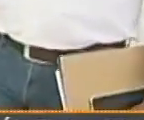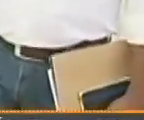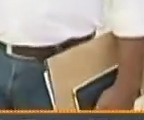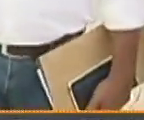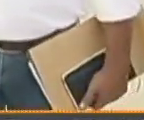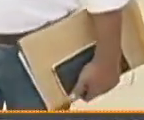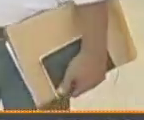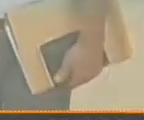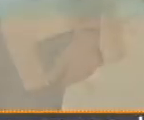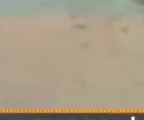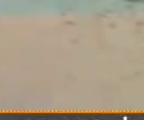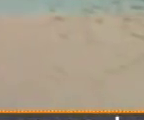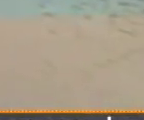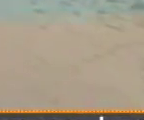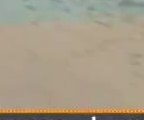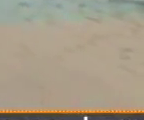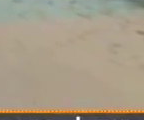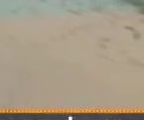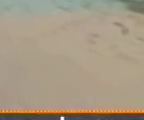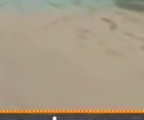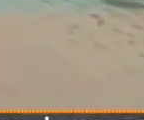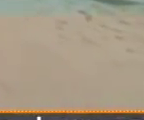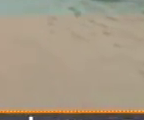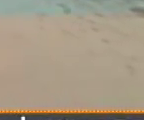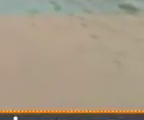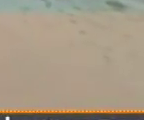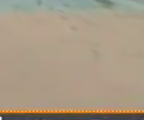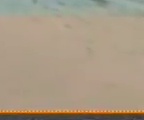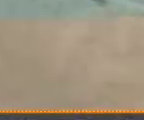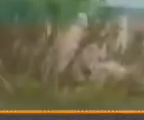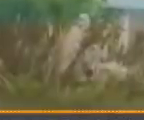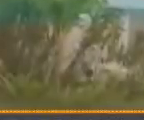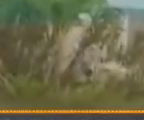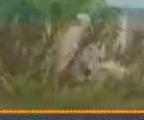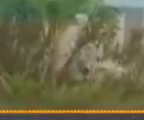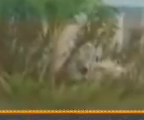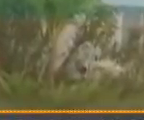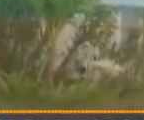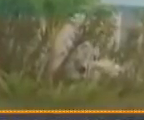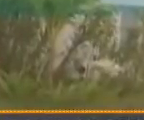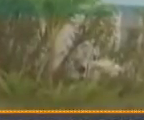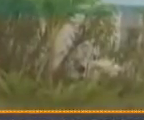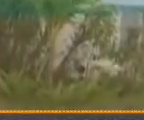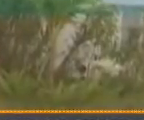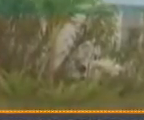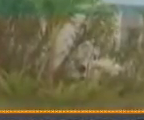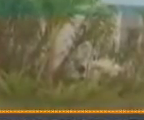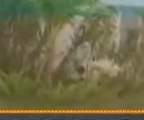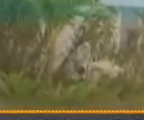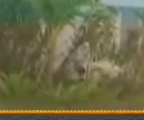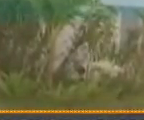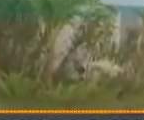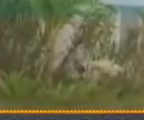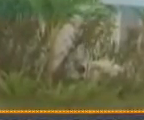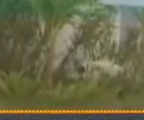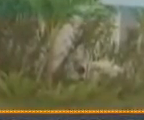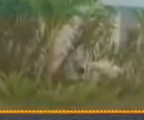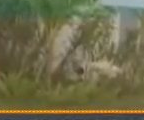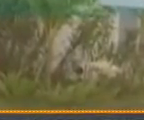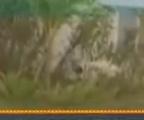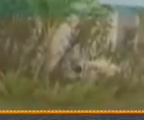Miranda porque vamos a activar dentro de la misión transporte el proyecto Transmiranda. Gobernador, por